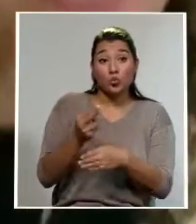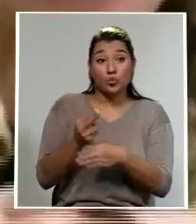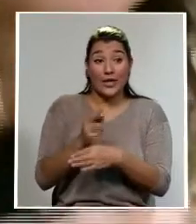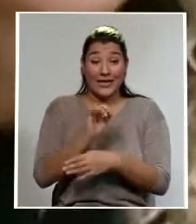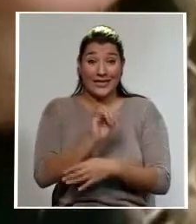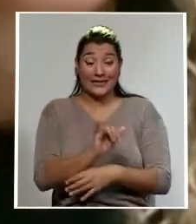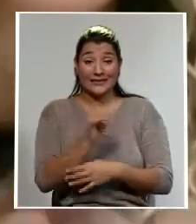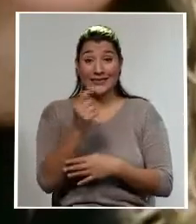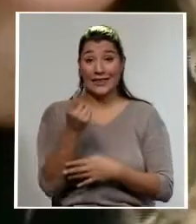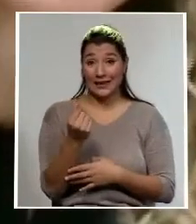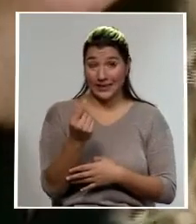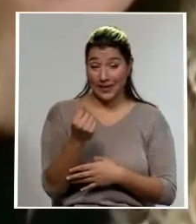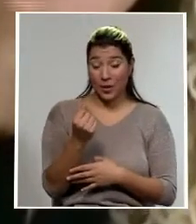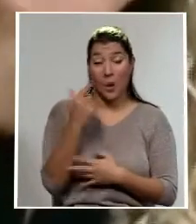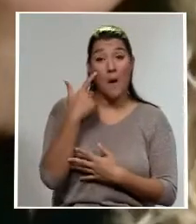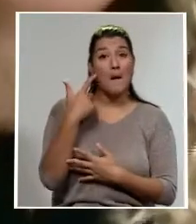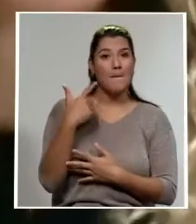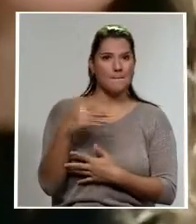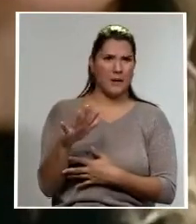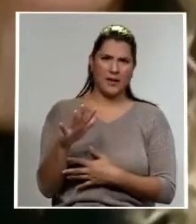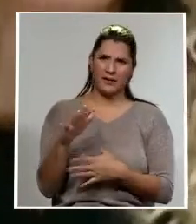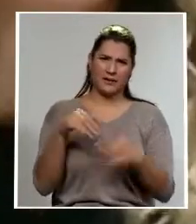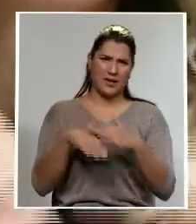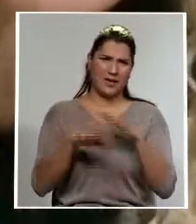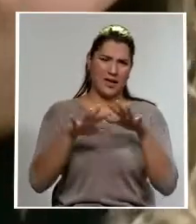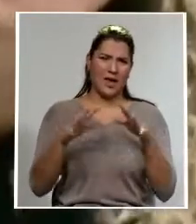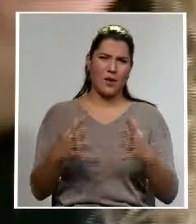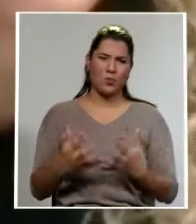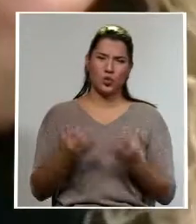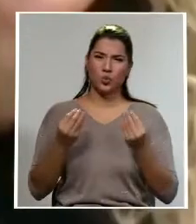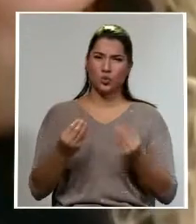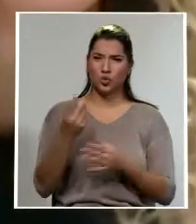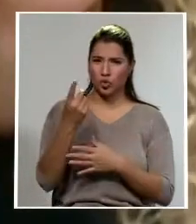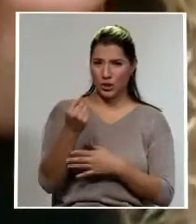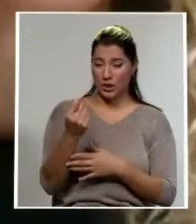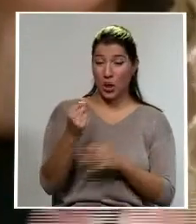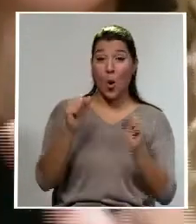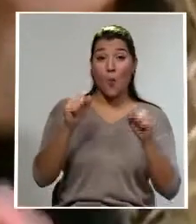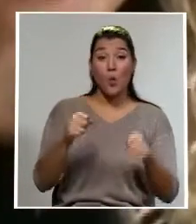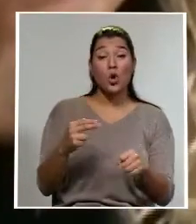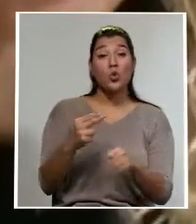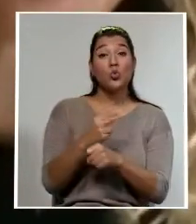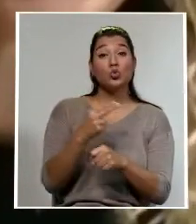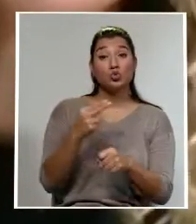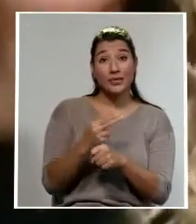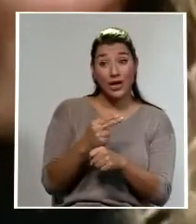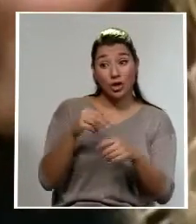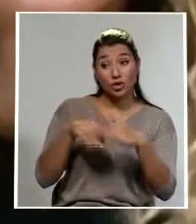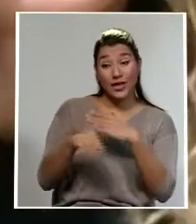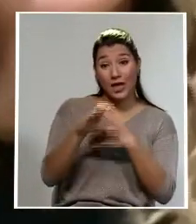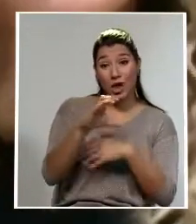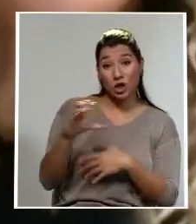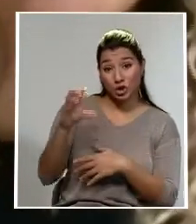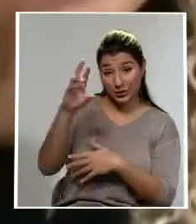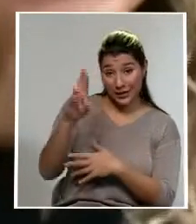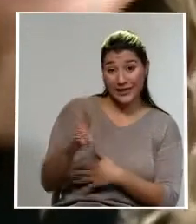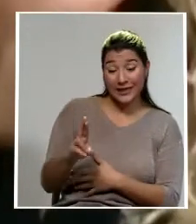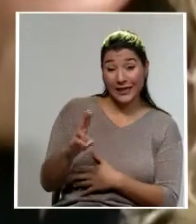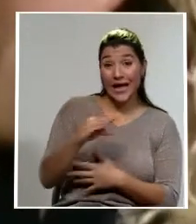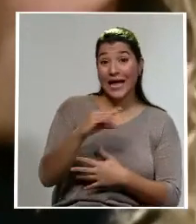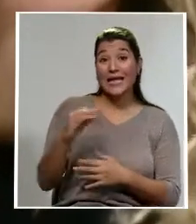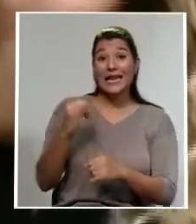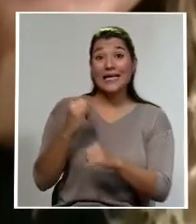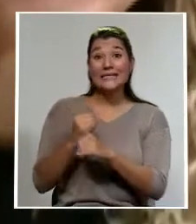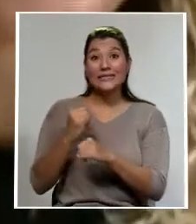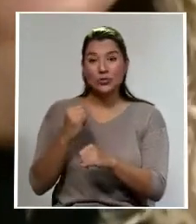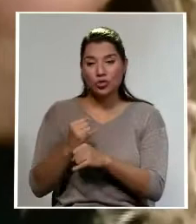por sí pareciera que sobran a nivel mundial, poderlos captar hacia nuestro país, que los podamos colocar, que las instituciones del Estado